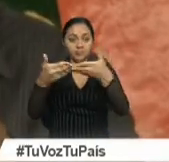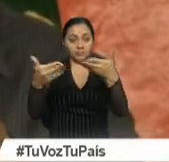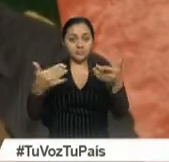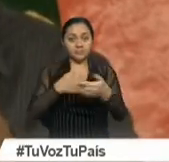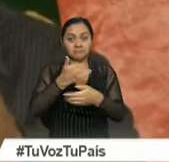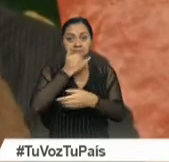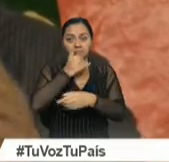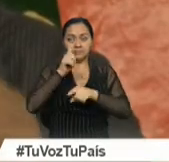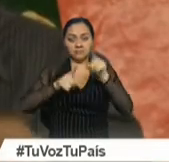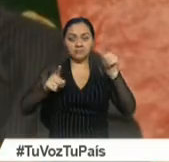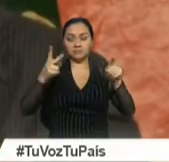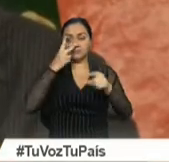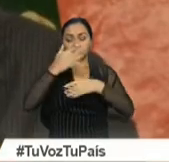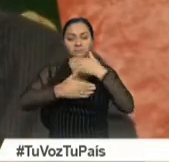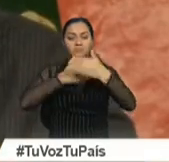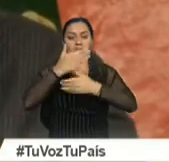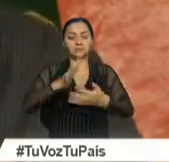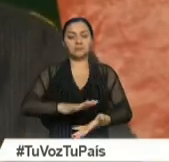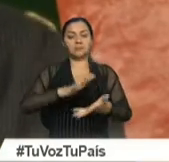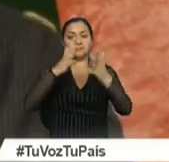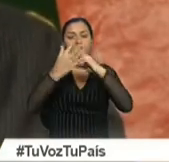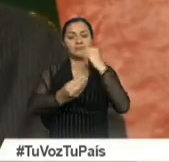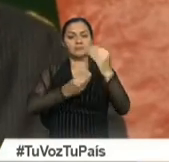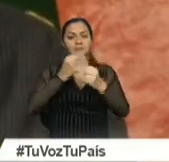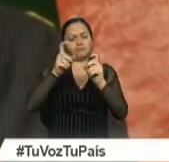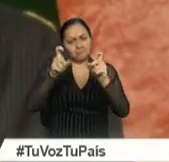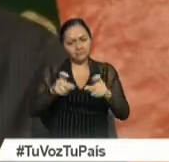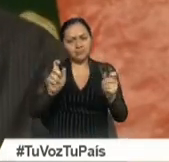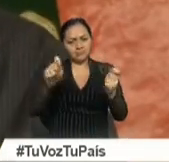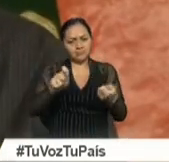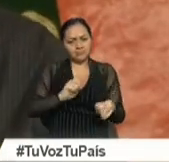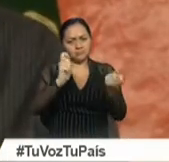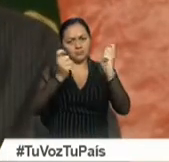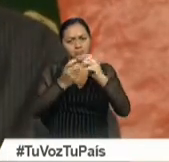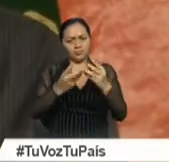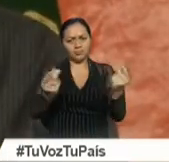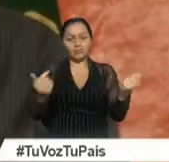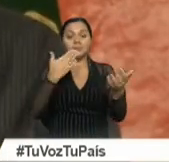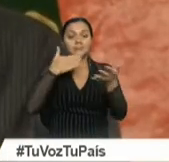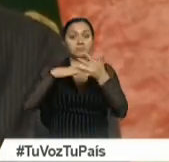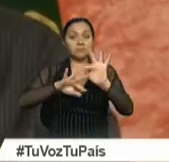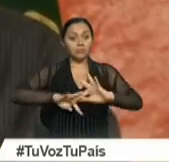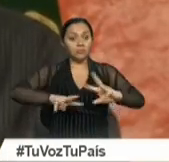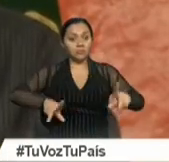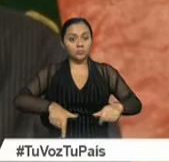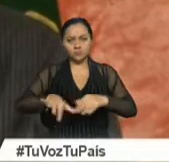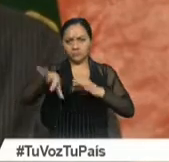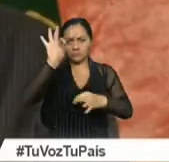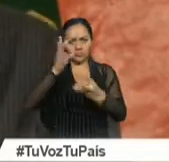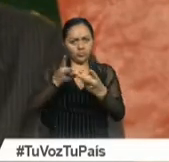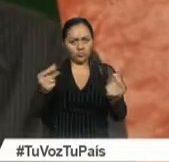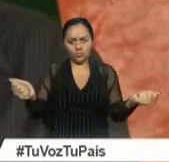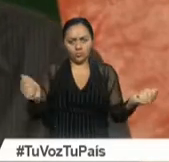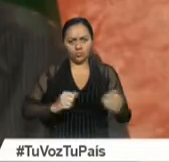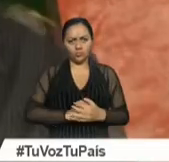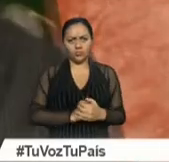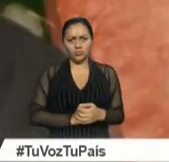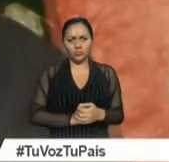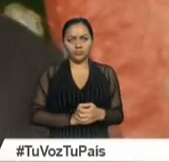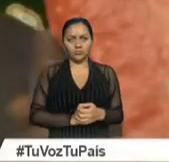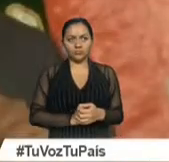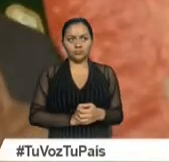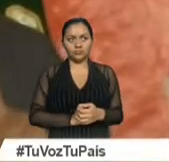mal dentro del proceso de revolución ciudadana, pues a componerlo. Si algún acto de corrupción se ha cometido, pues a